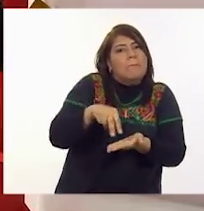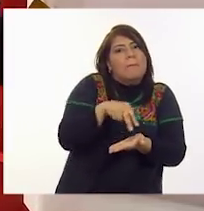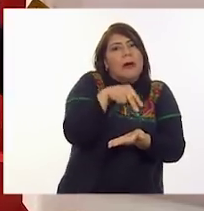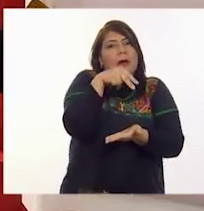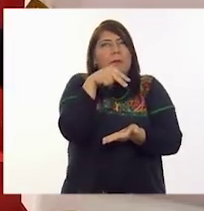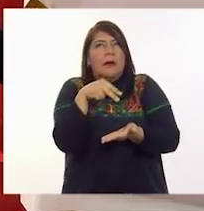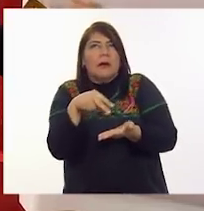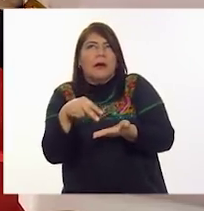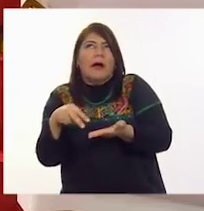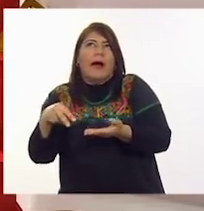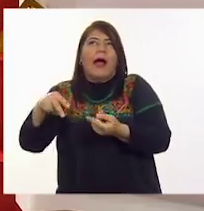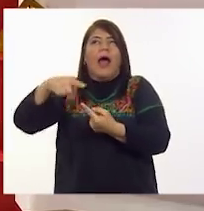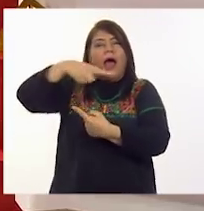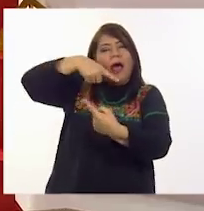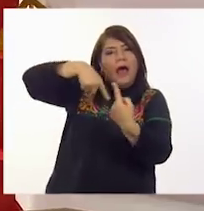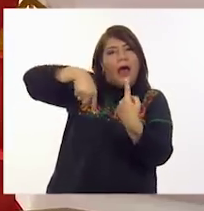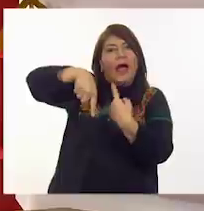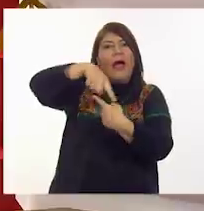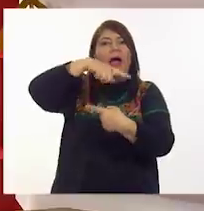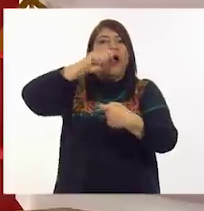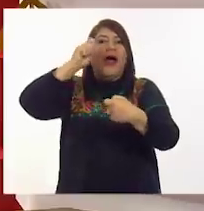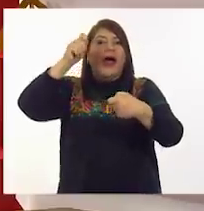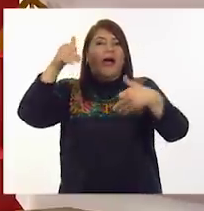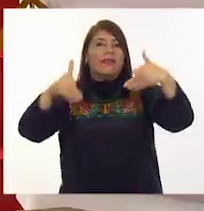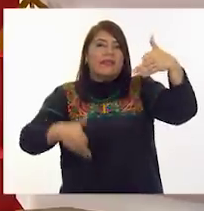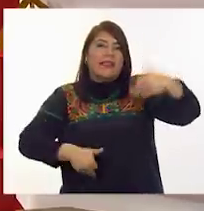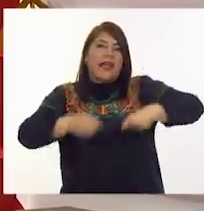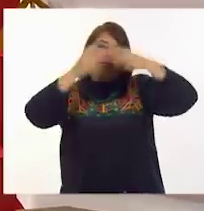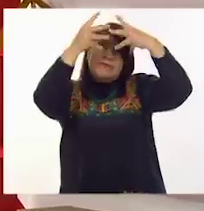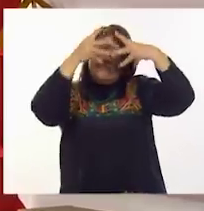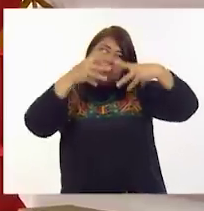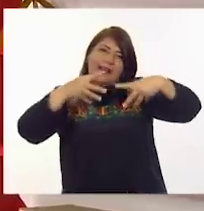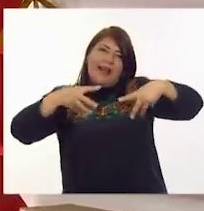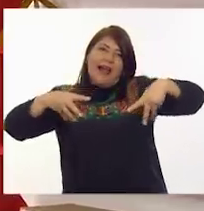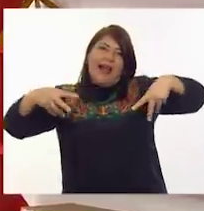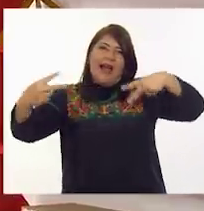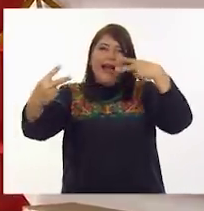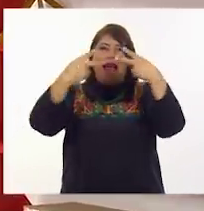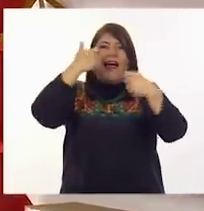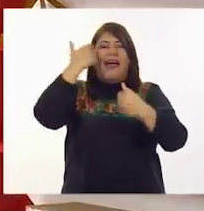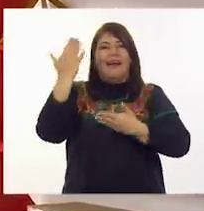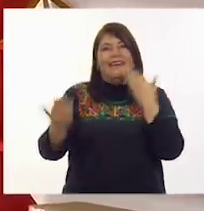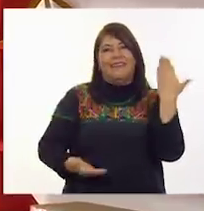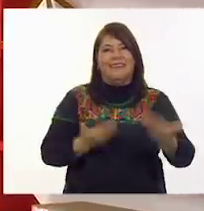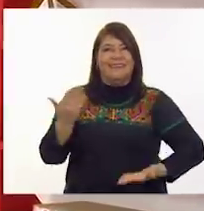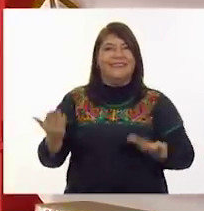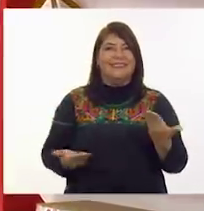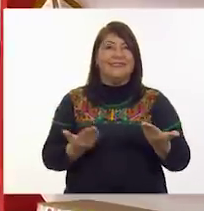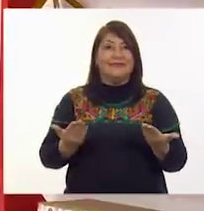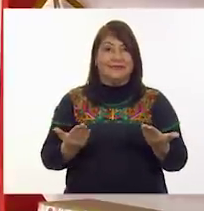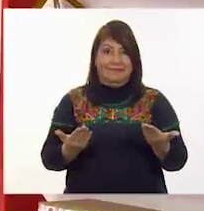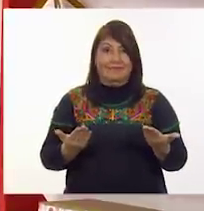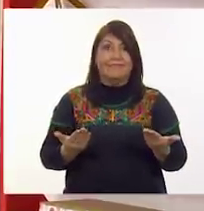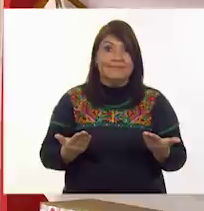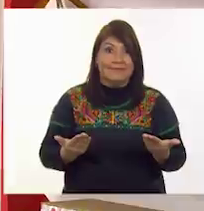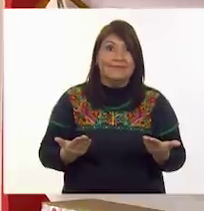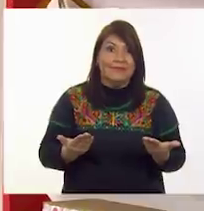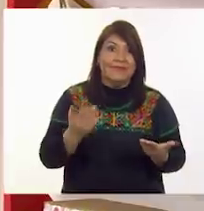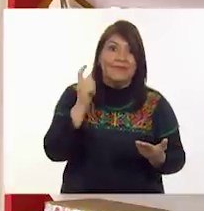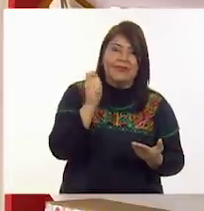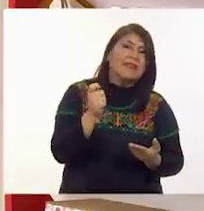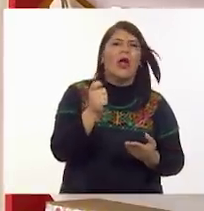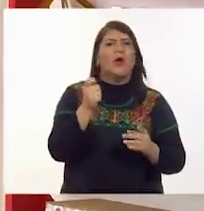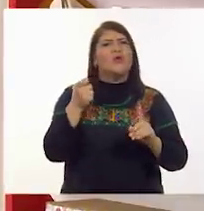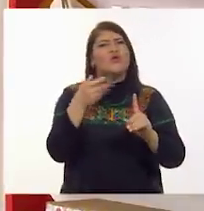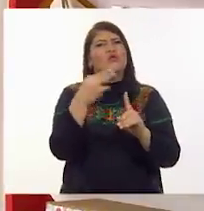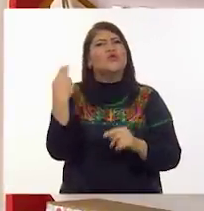y volaba en un teatro. Quería bailar. El nombre de esa